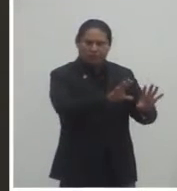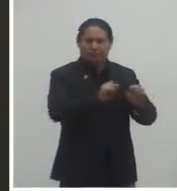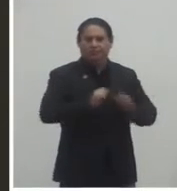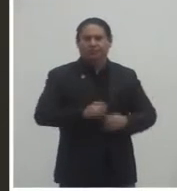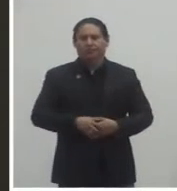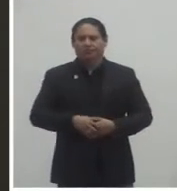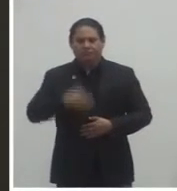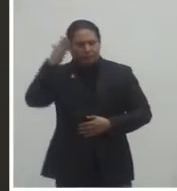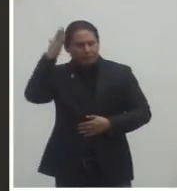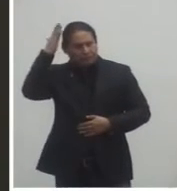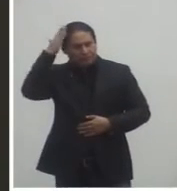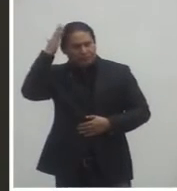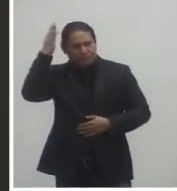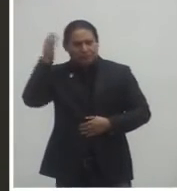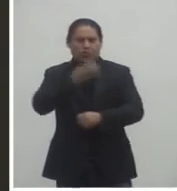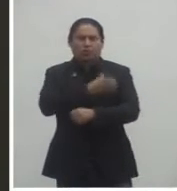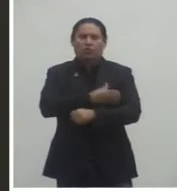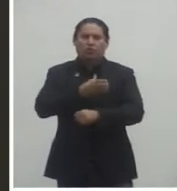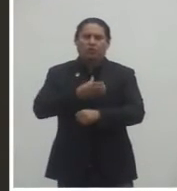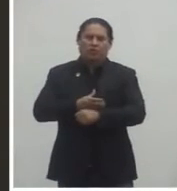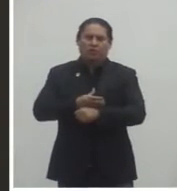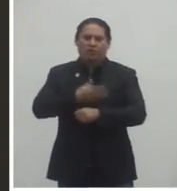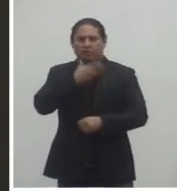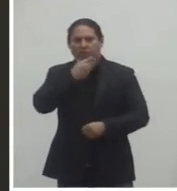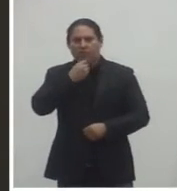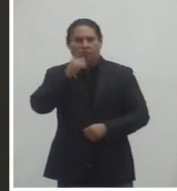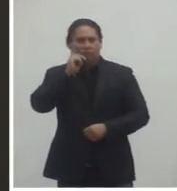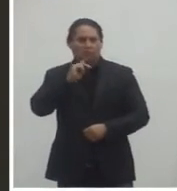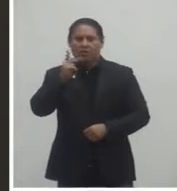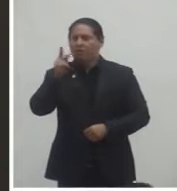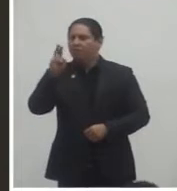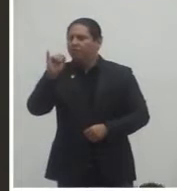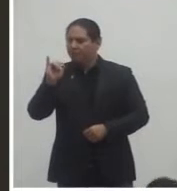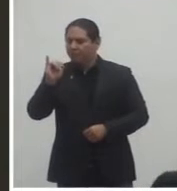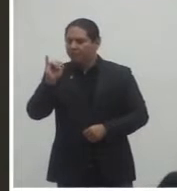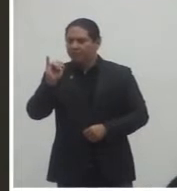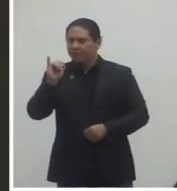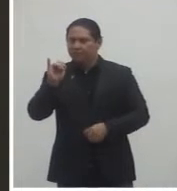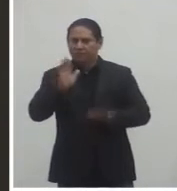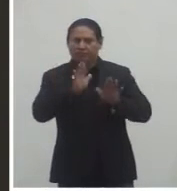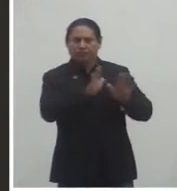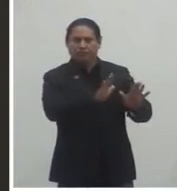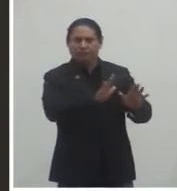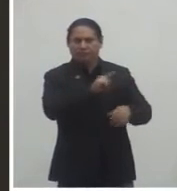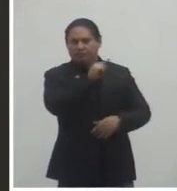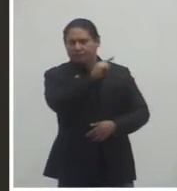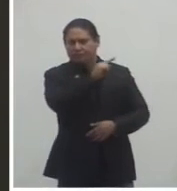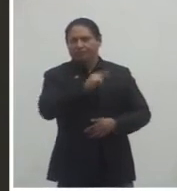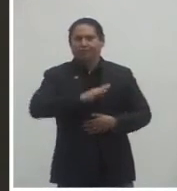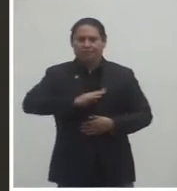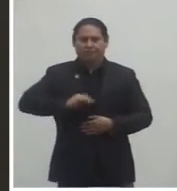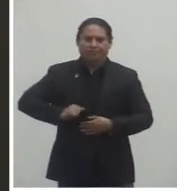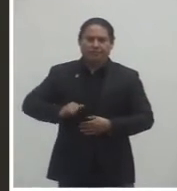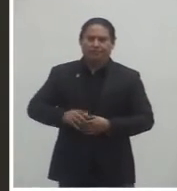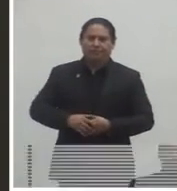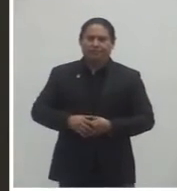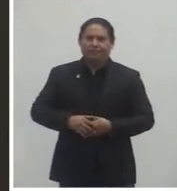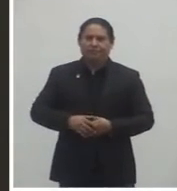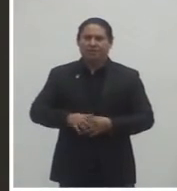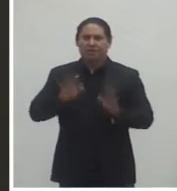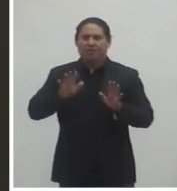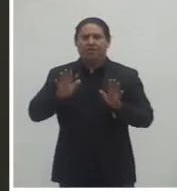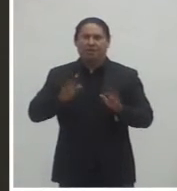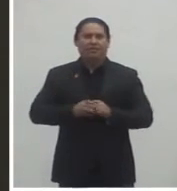encabezados por compañeras y compañeros del PRI allá en el municipio, que están provocando